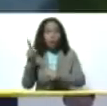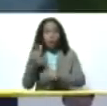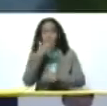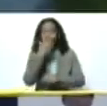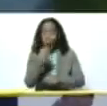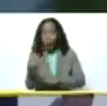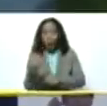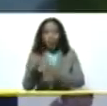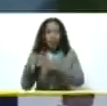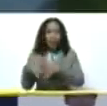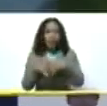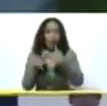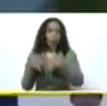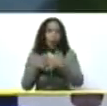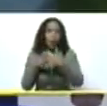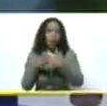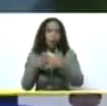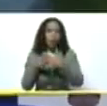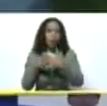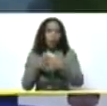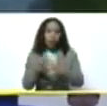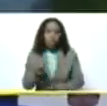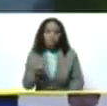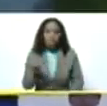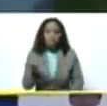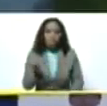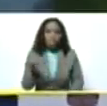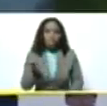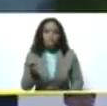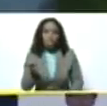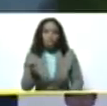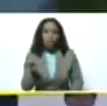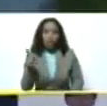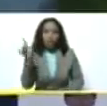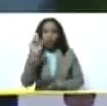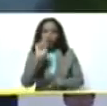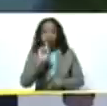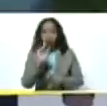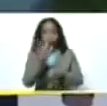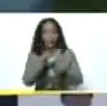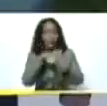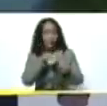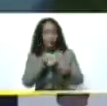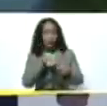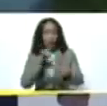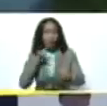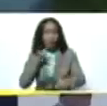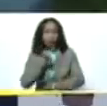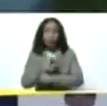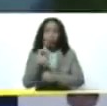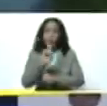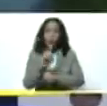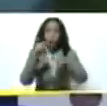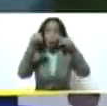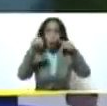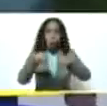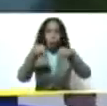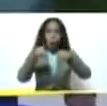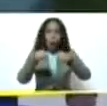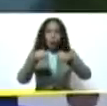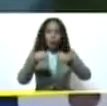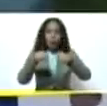Unidos que ni la intriga, ni la amenaza, ni el engaño hoy